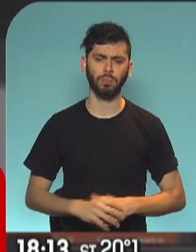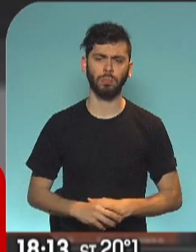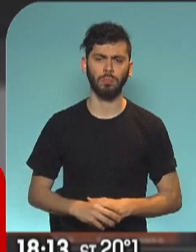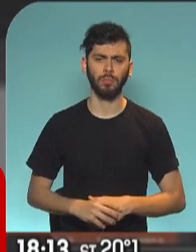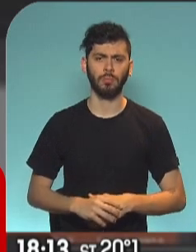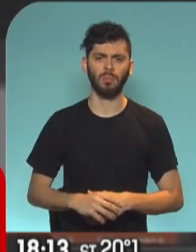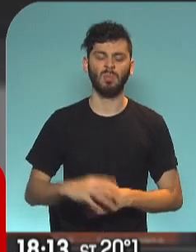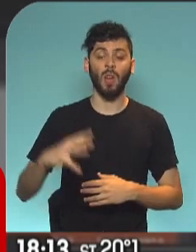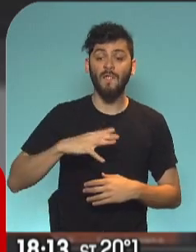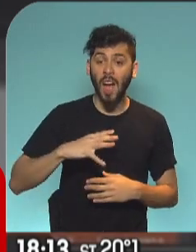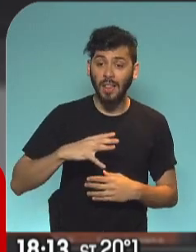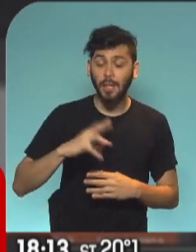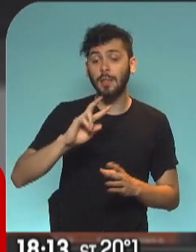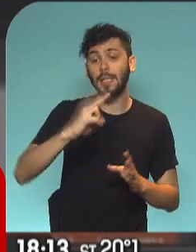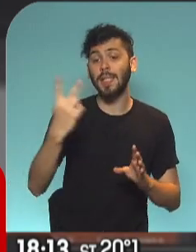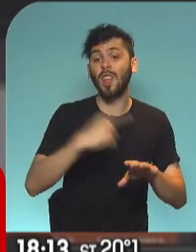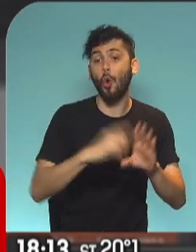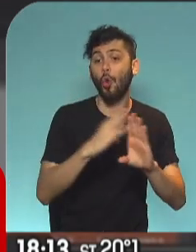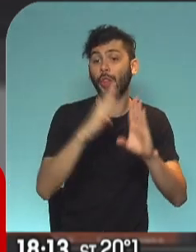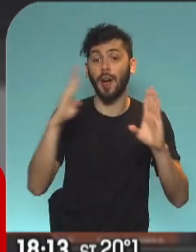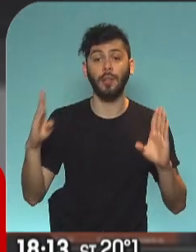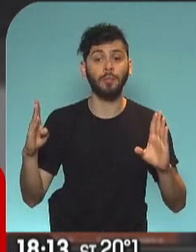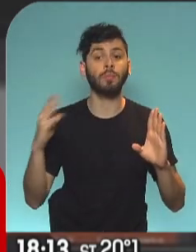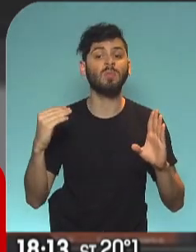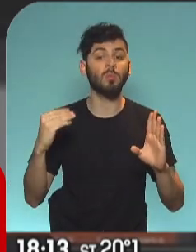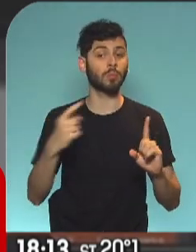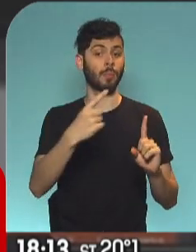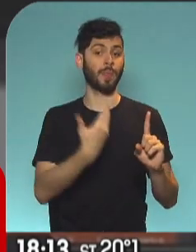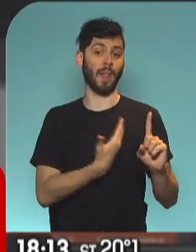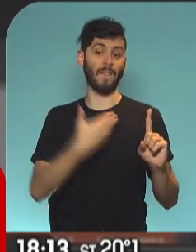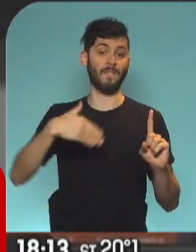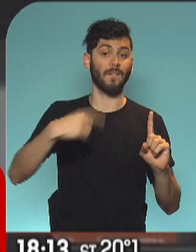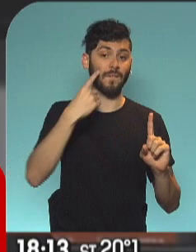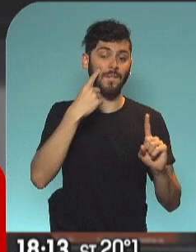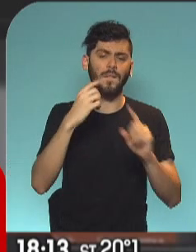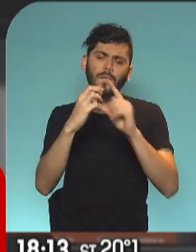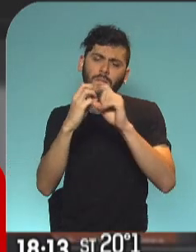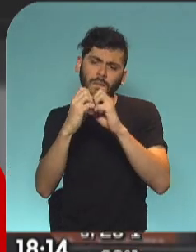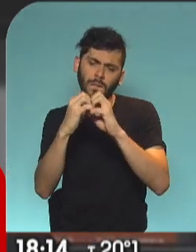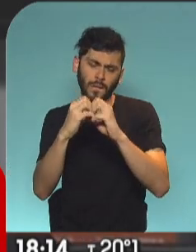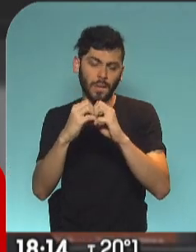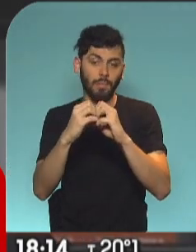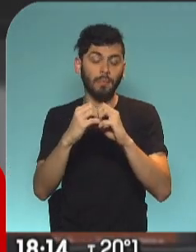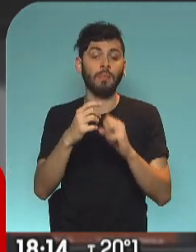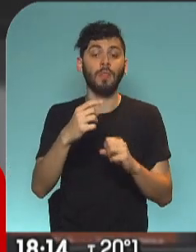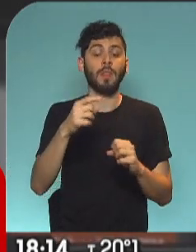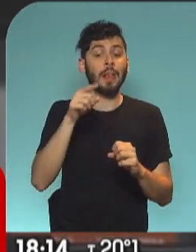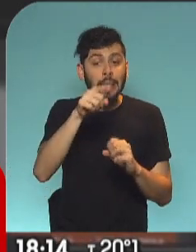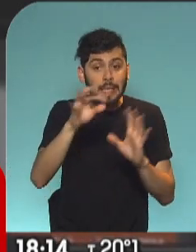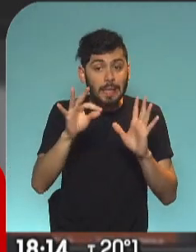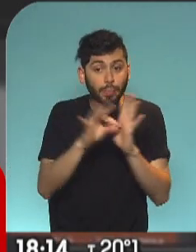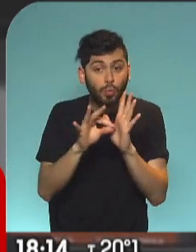Nos queda una segunda etapa, que es la discusión con el Fondo Monetario Internacional. Y en este punto, yo debo